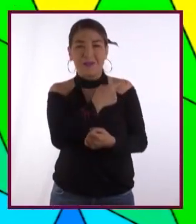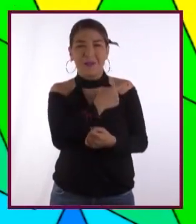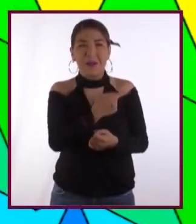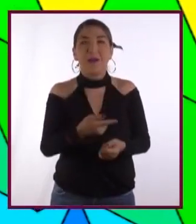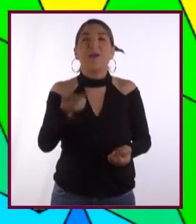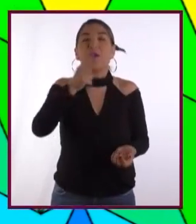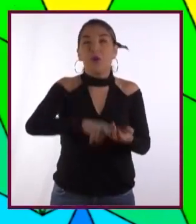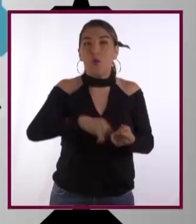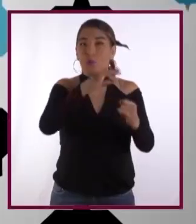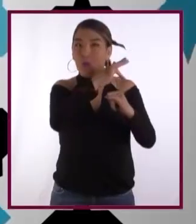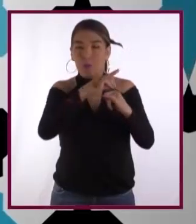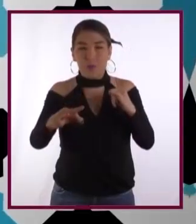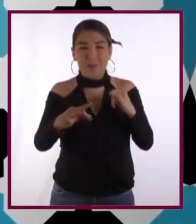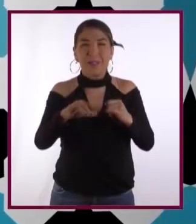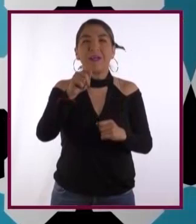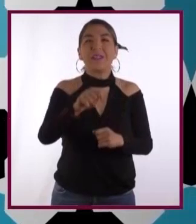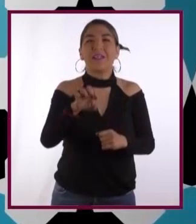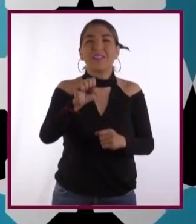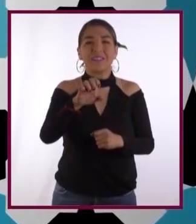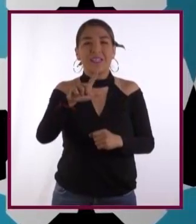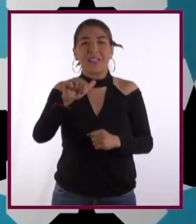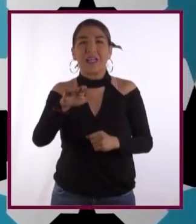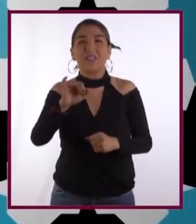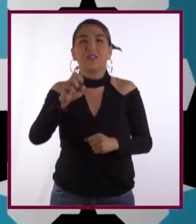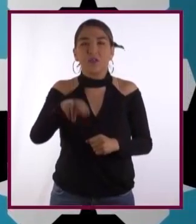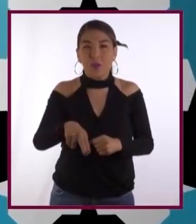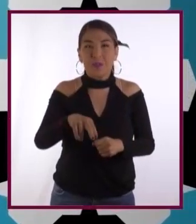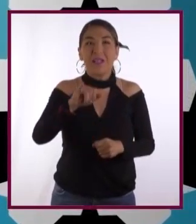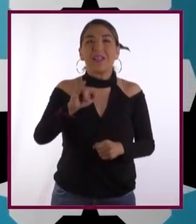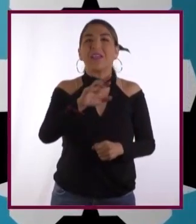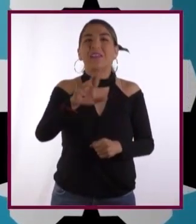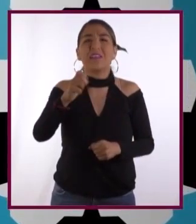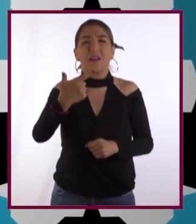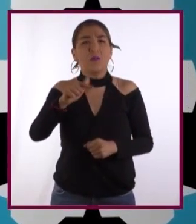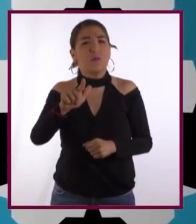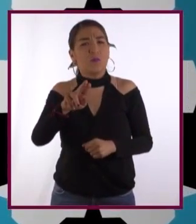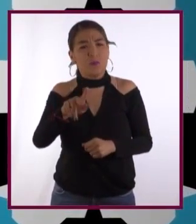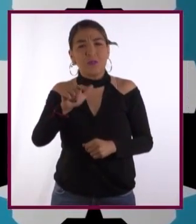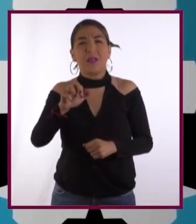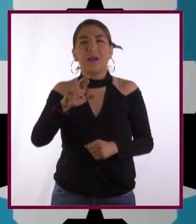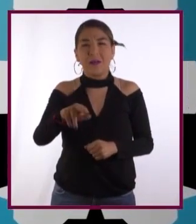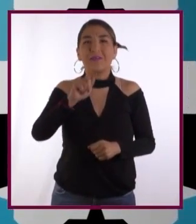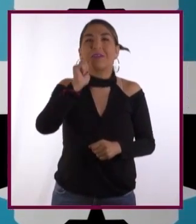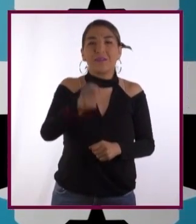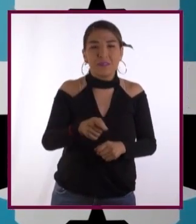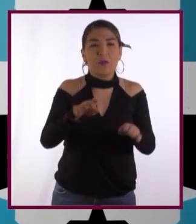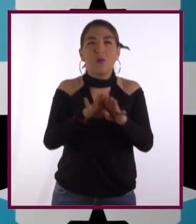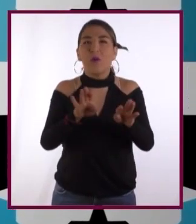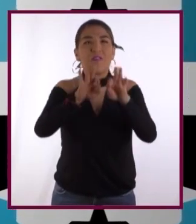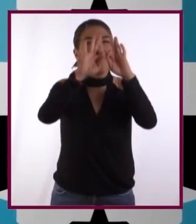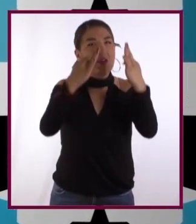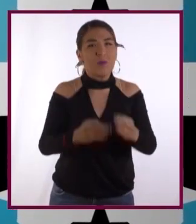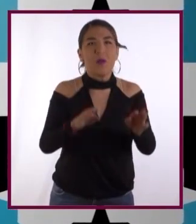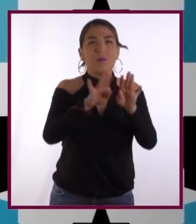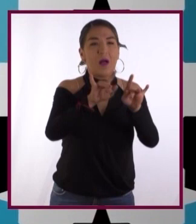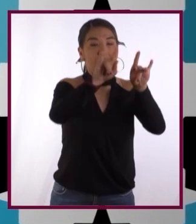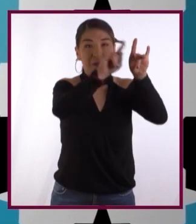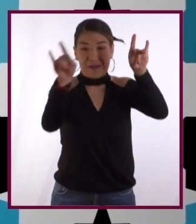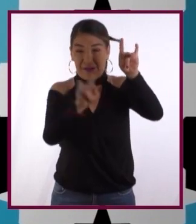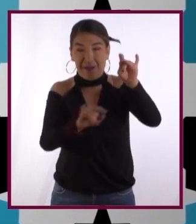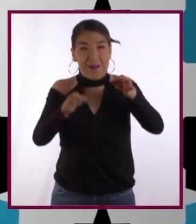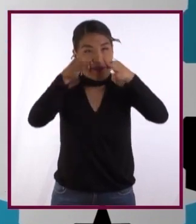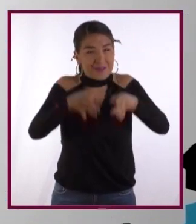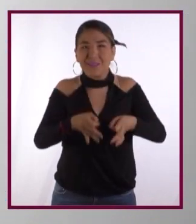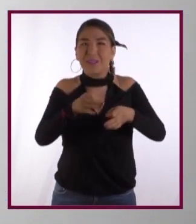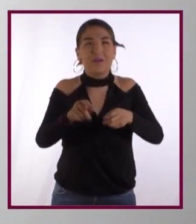arreglo isogonal. Y finalmente, las teselaciones irregulares utilizan distintas figuras que no tienen un periodo